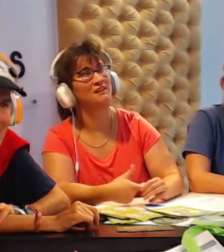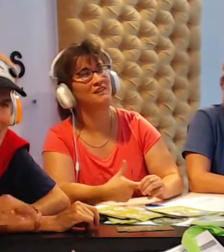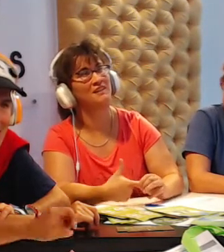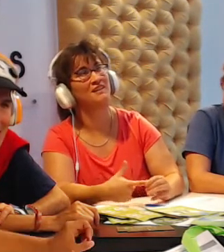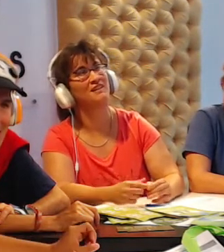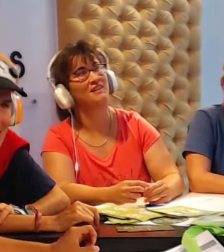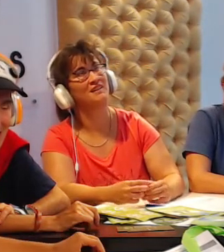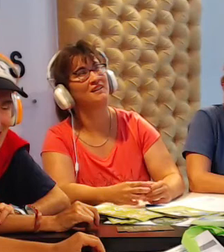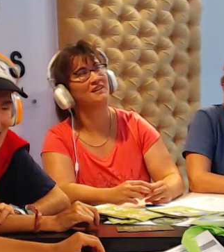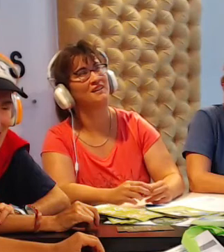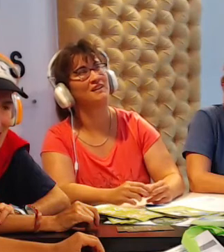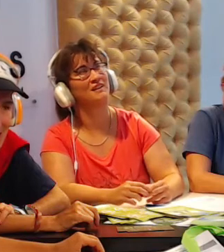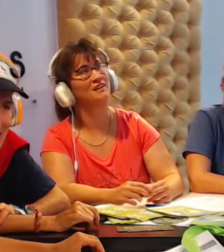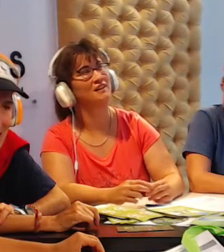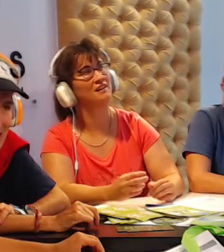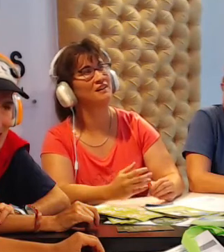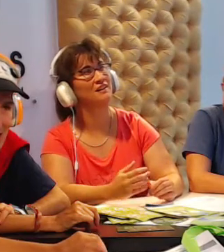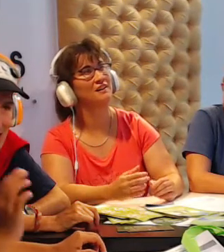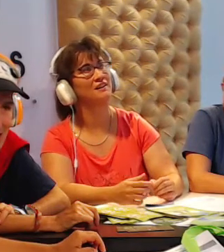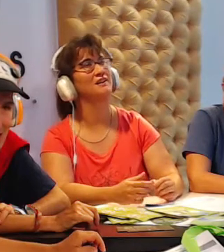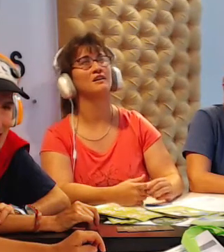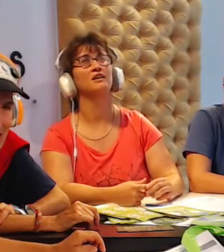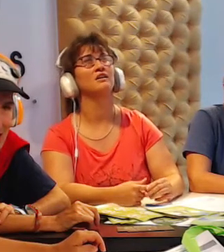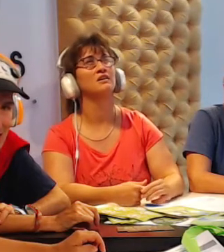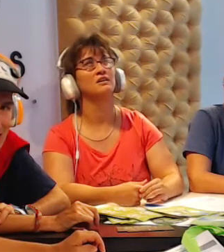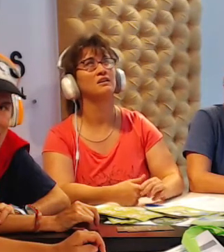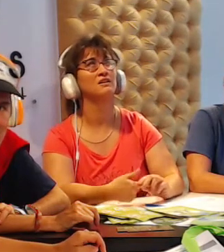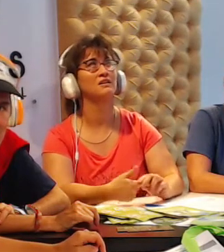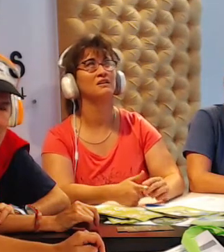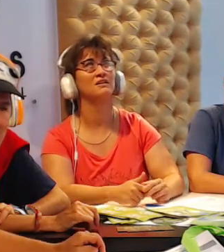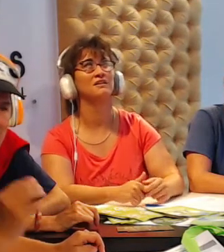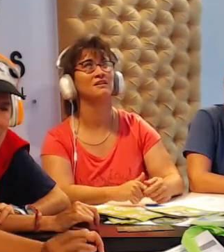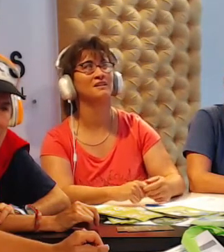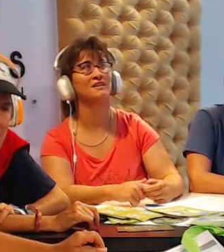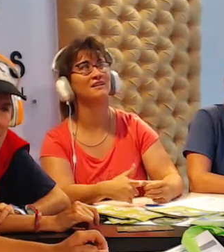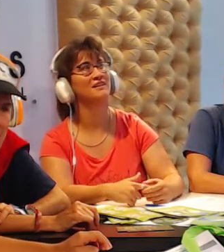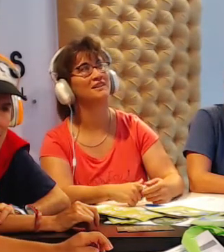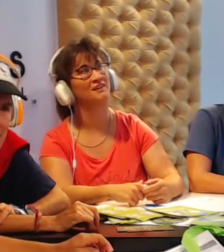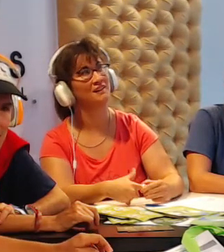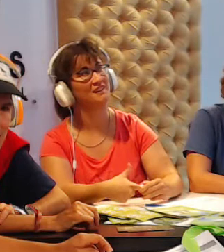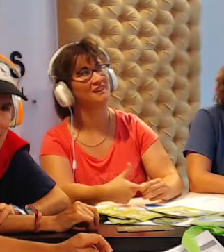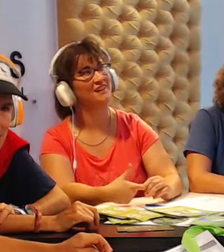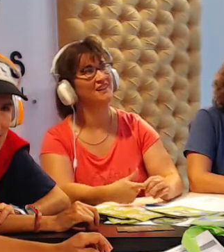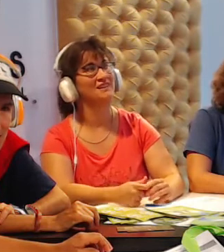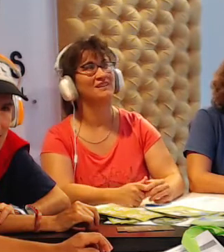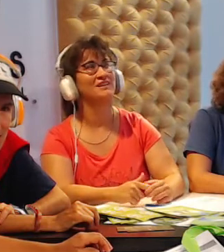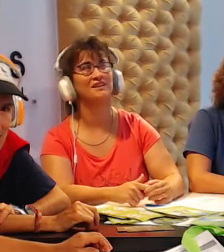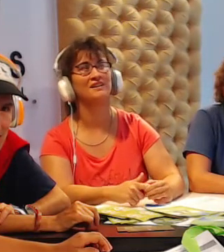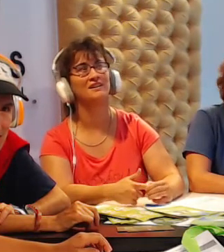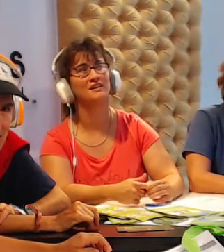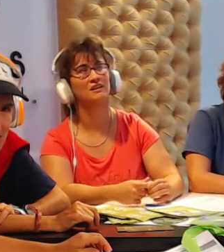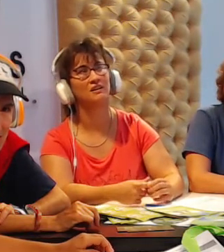mucho! Ahí de fondo, capaz que la hacía. ¡No te escucho bien, Diego! ¡No te escuchamos!